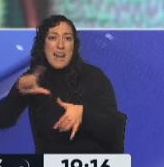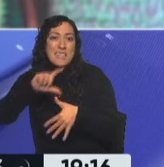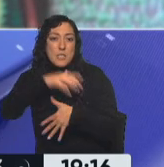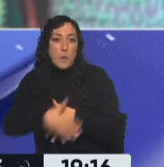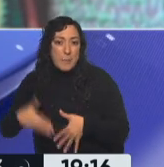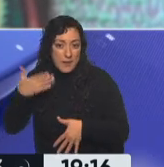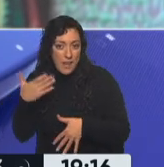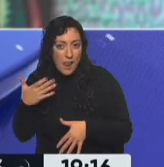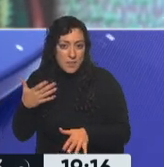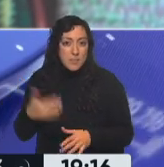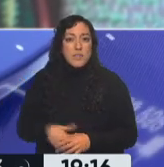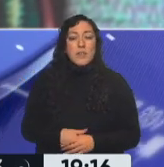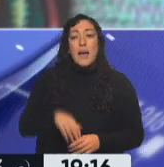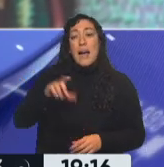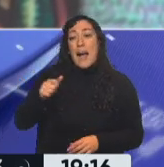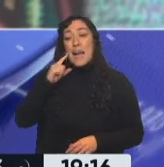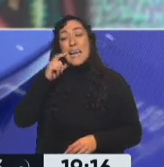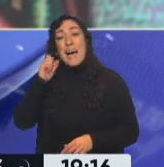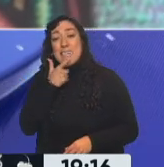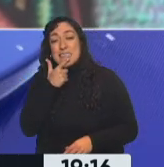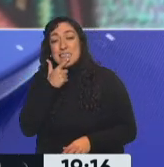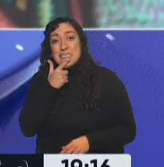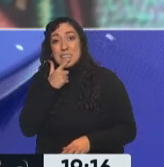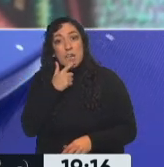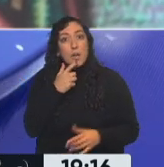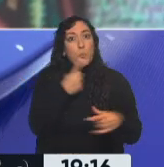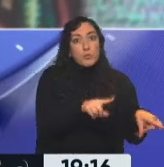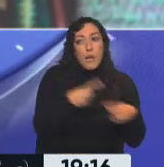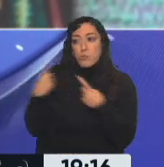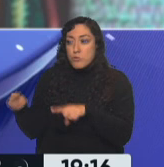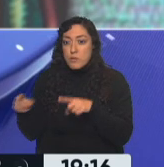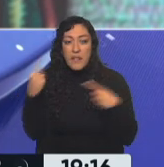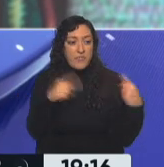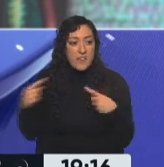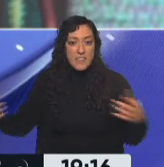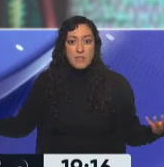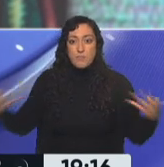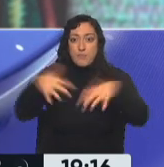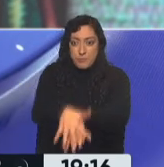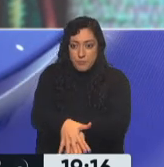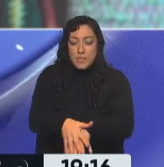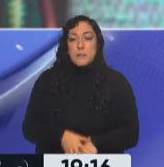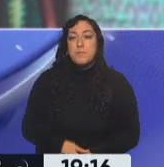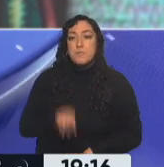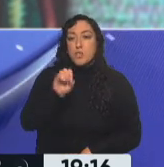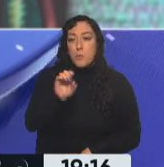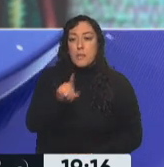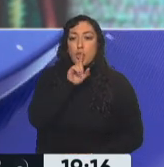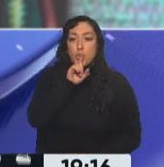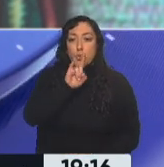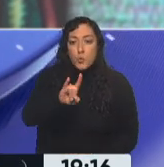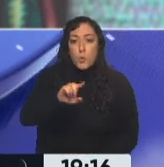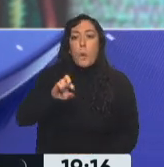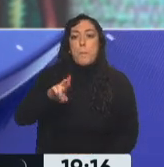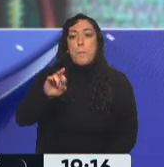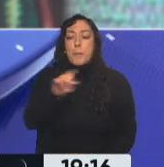los Caligaris, claramente que fusionaron estos dos géneros y sacaron este tema que se llama Tu Protector. Recordemos que también